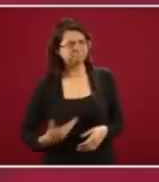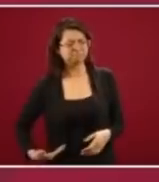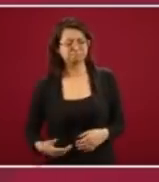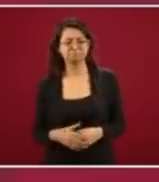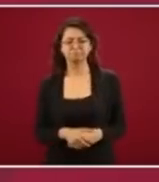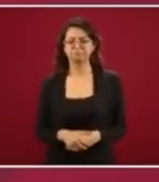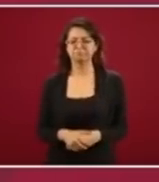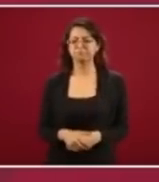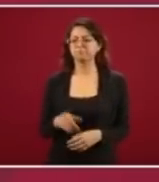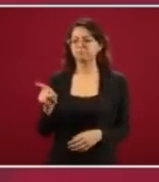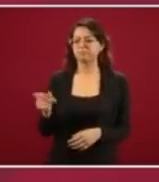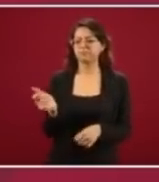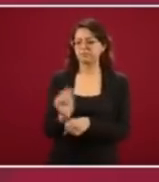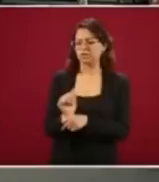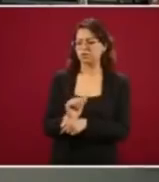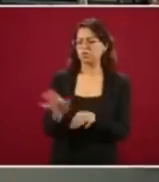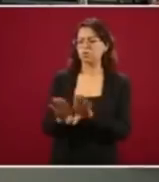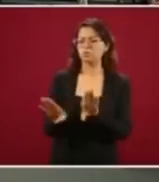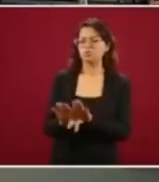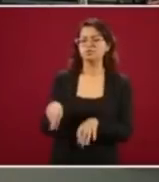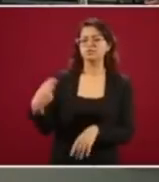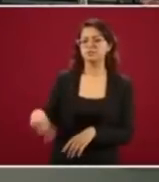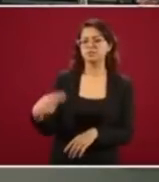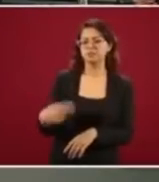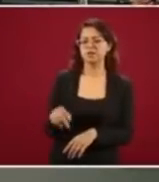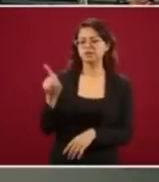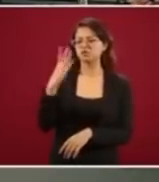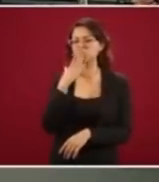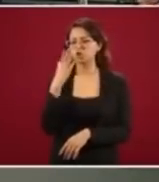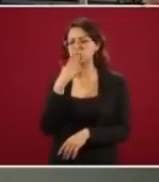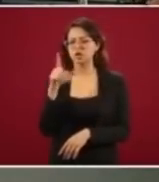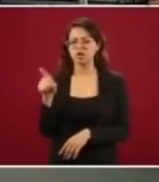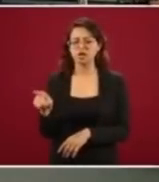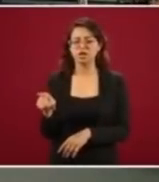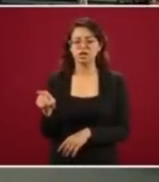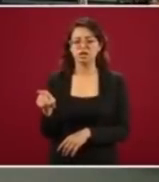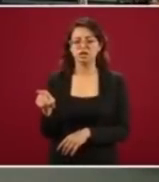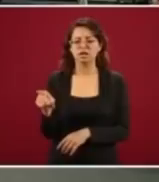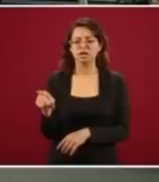¿Cómo se llama este gran actor de Sonora?